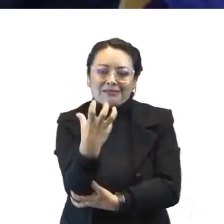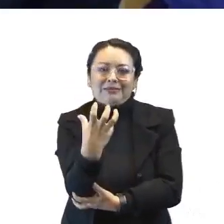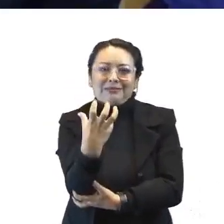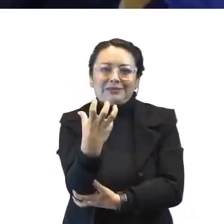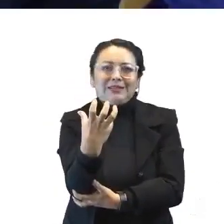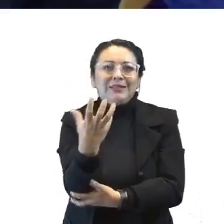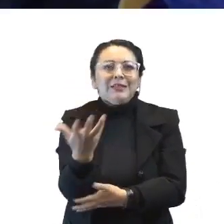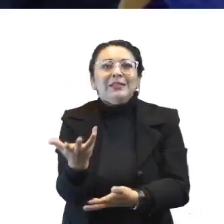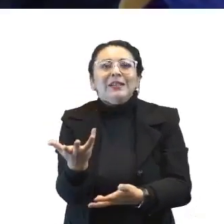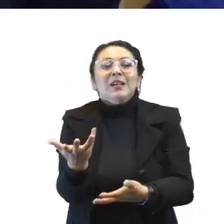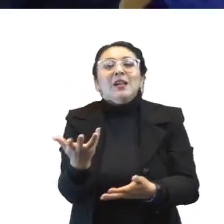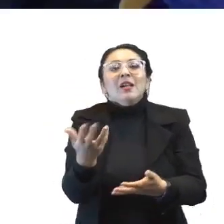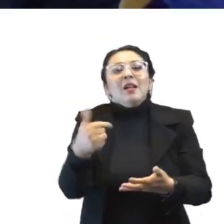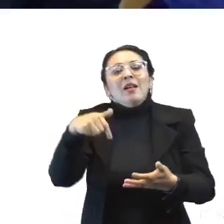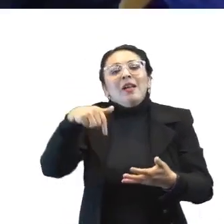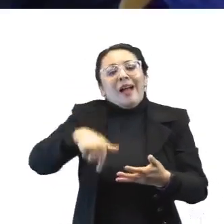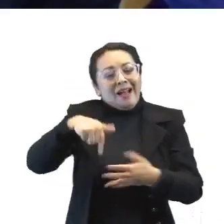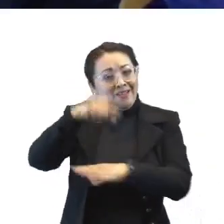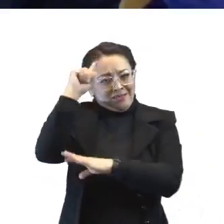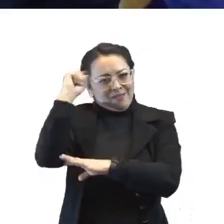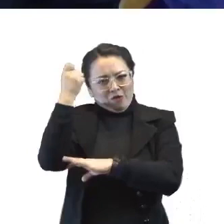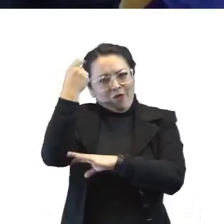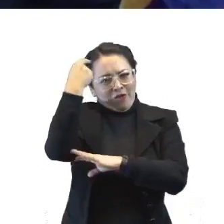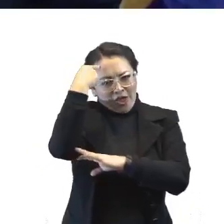porque incluso dentro de nuestro gobierno,